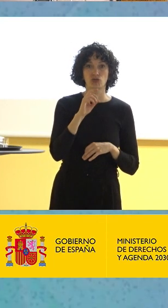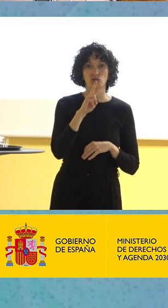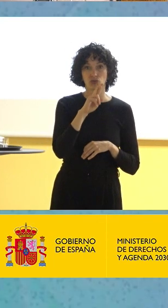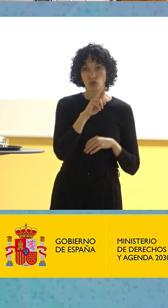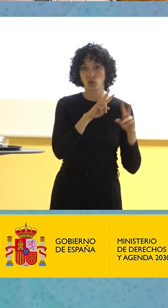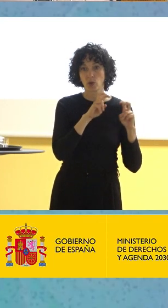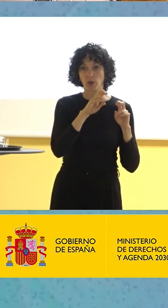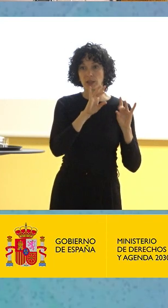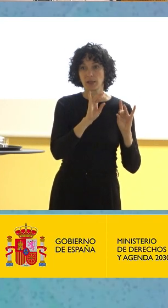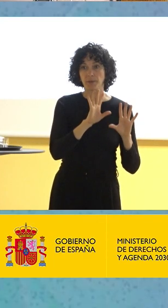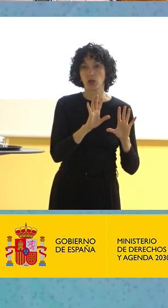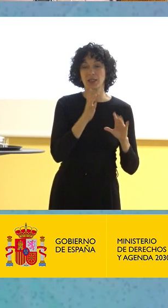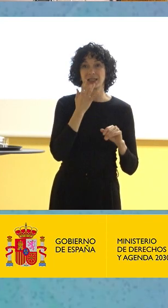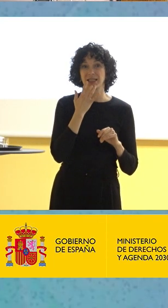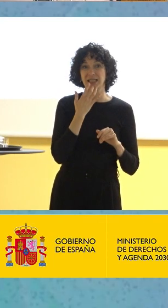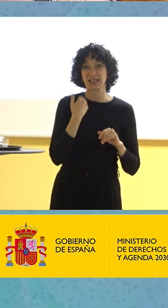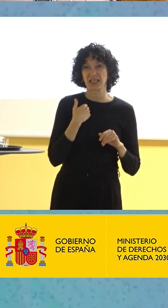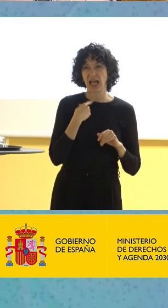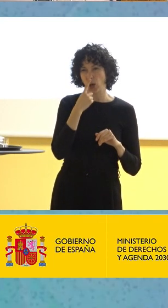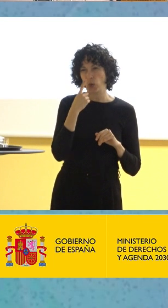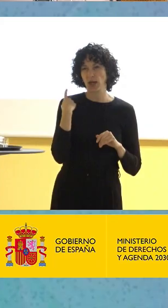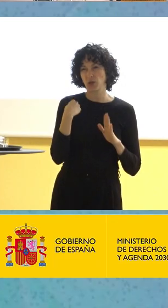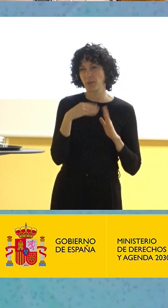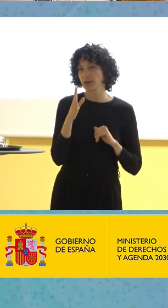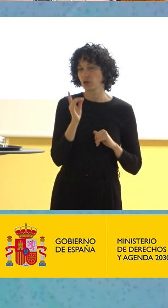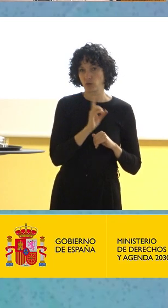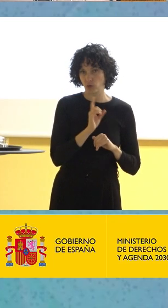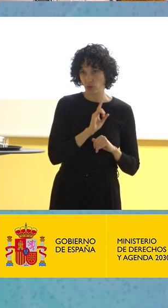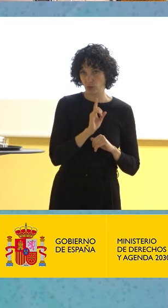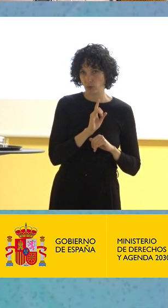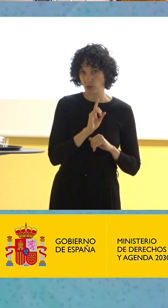ya eran CESUR desde hace más de un año.